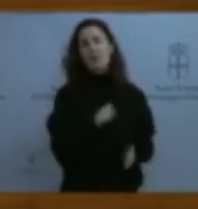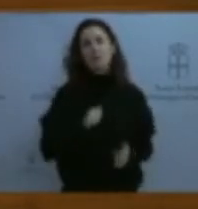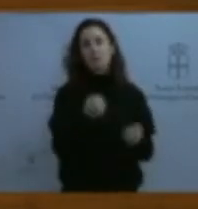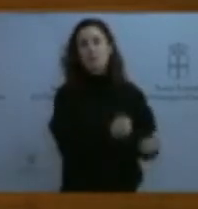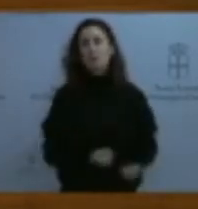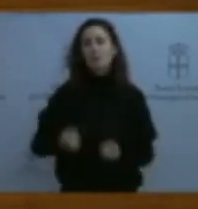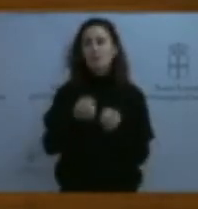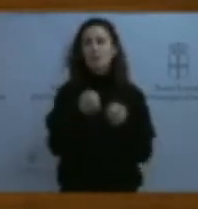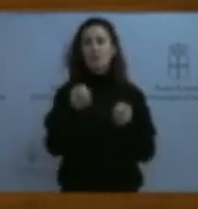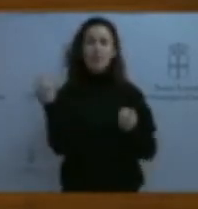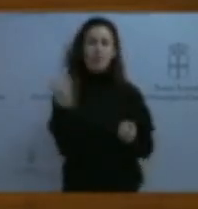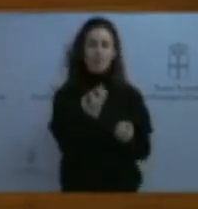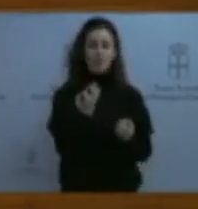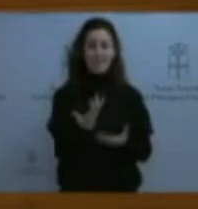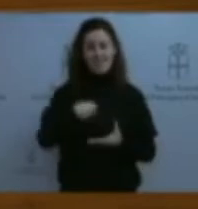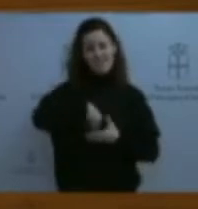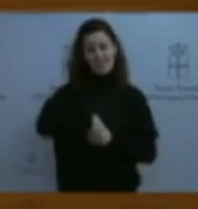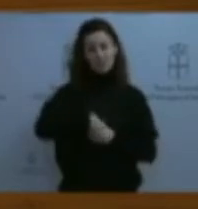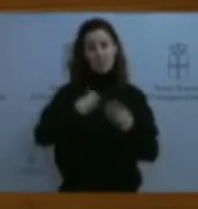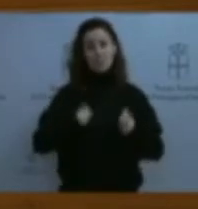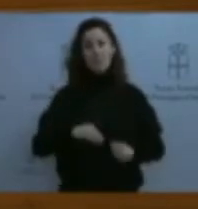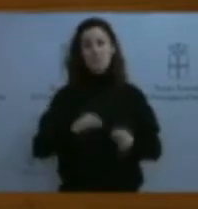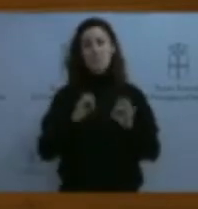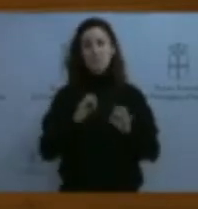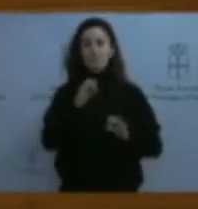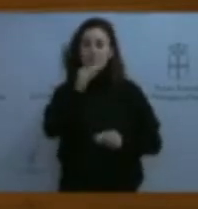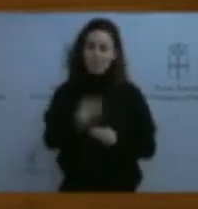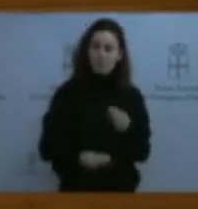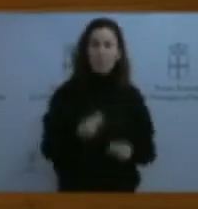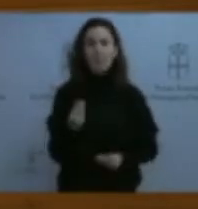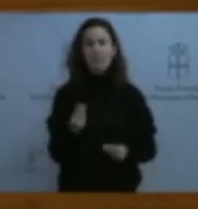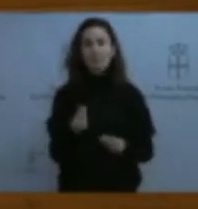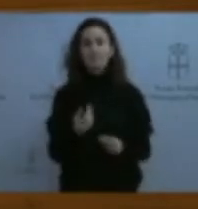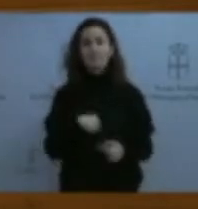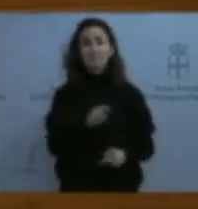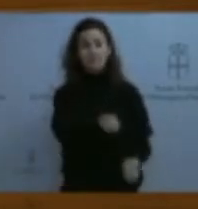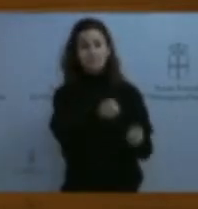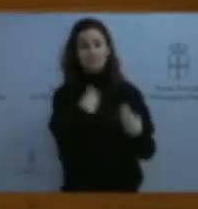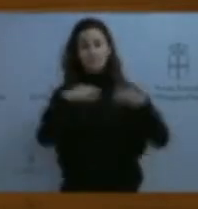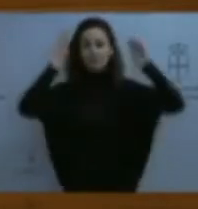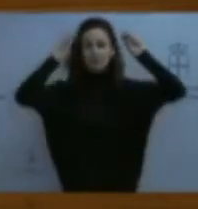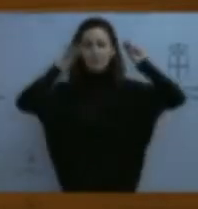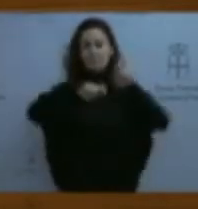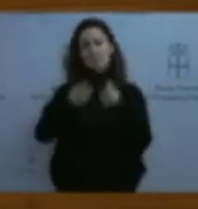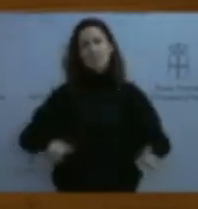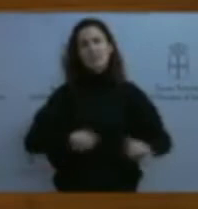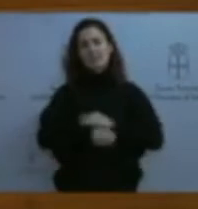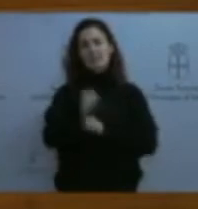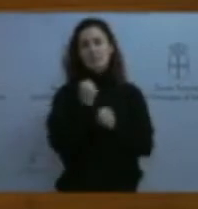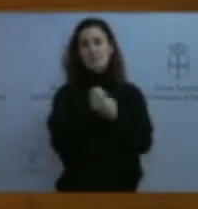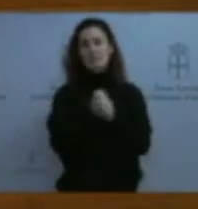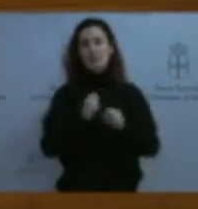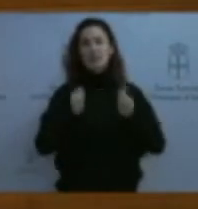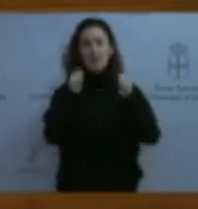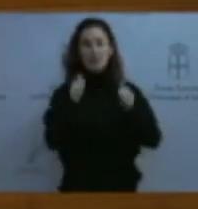de la implantación está implícito lo que usted hablaba, la formación de los trabajadores, la capacitación,